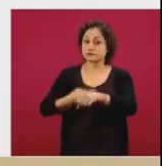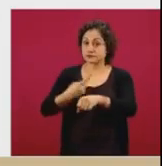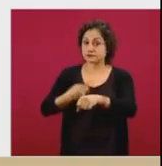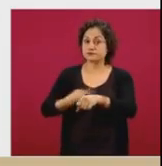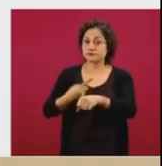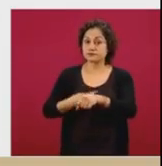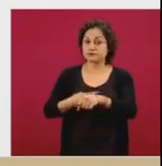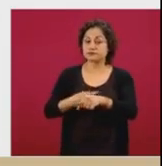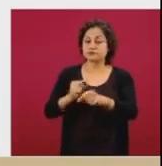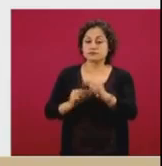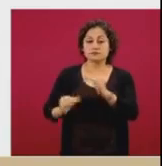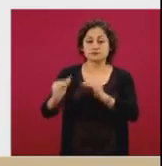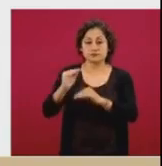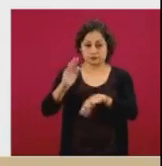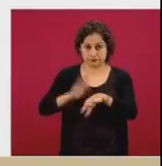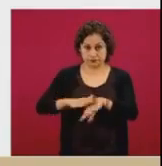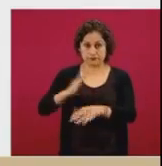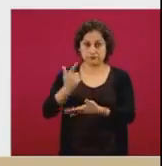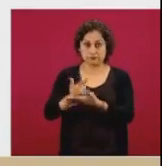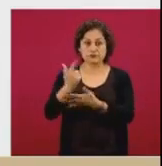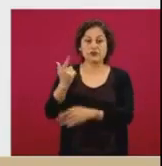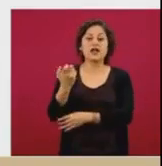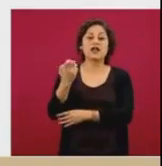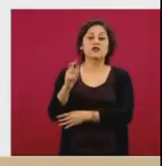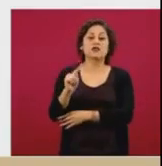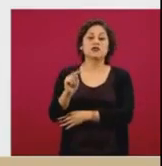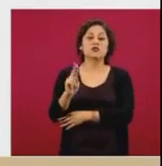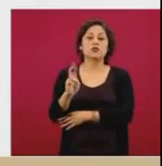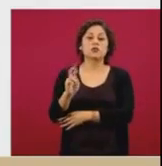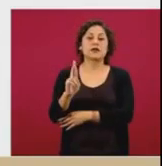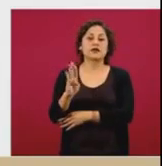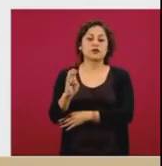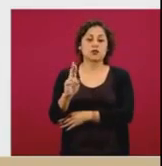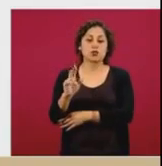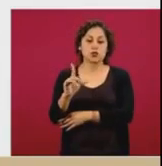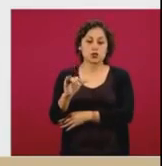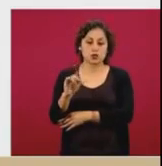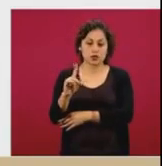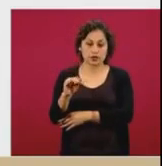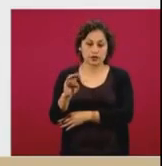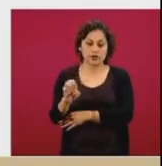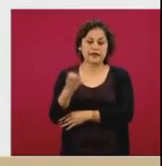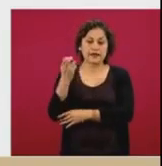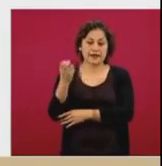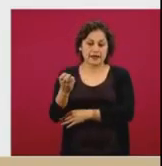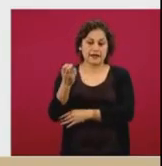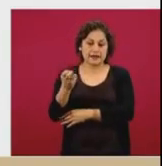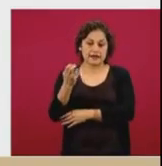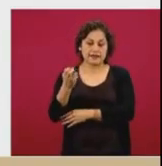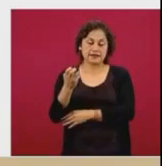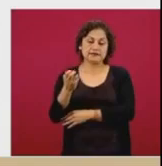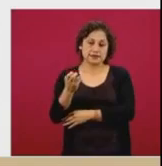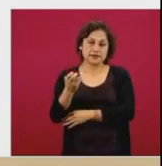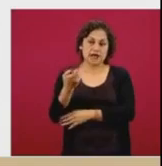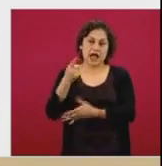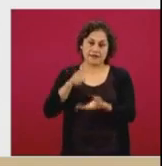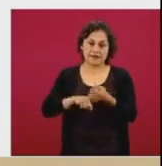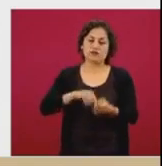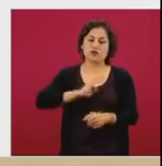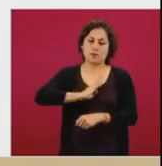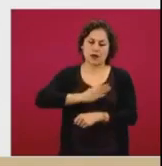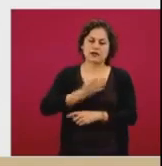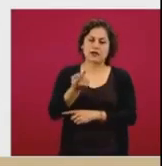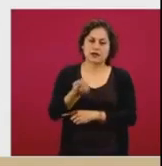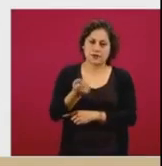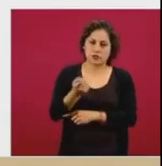la lepra tuberculoide, que básicamente también tienen pocos bacilos al igual que la indeterminada. Aquí ya hay un poquito